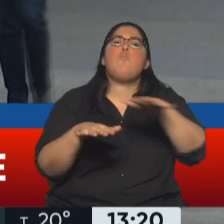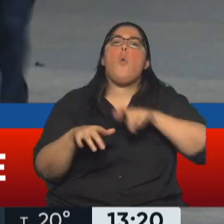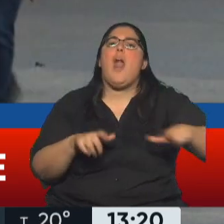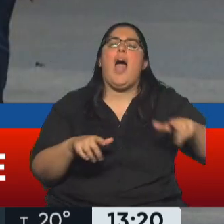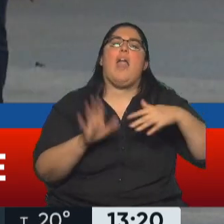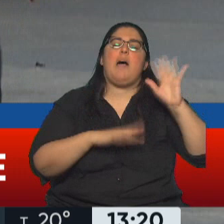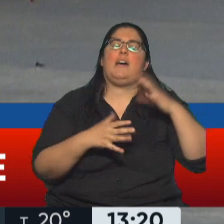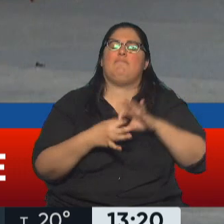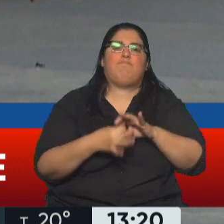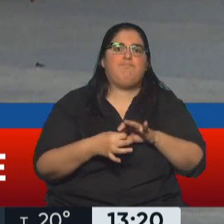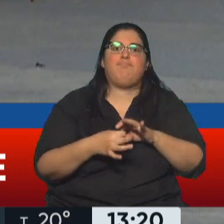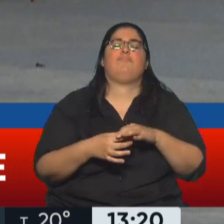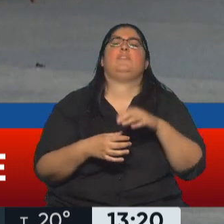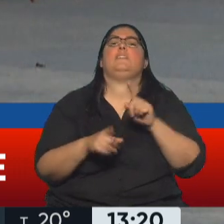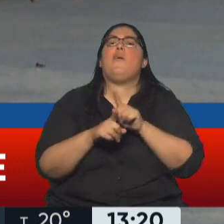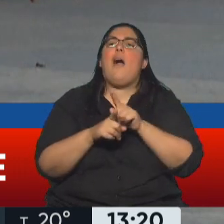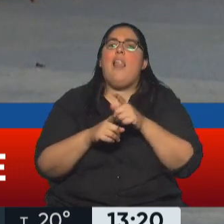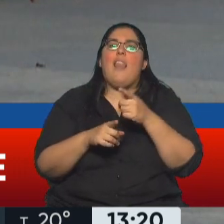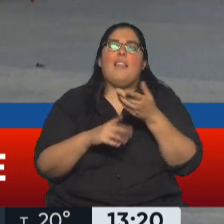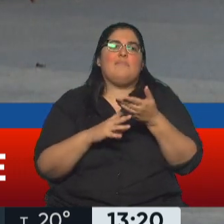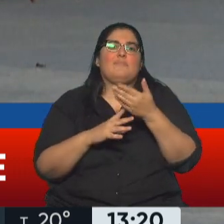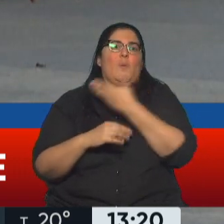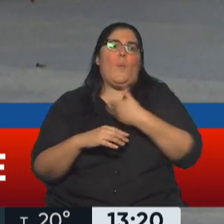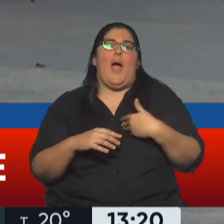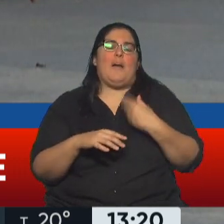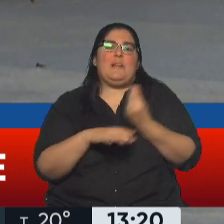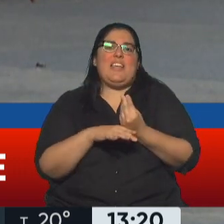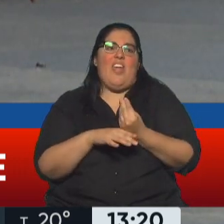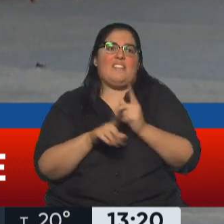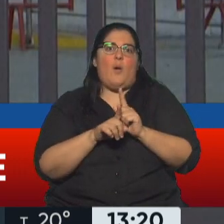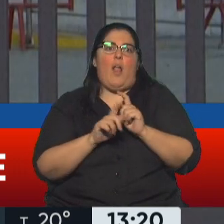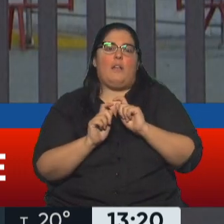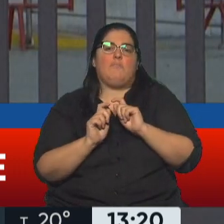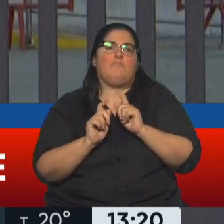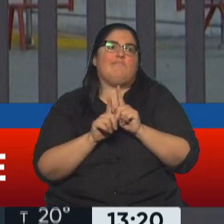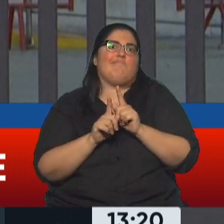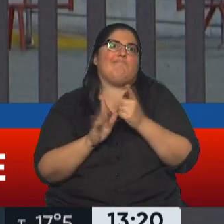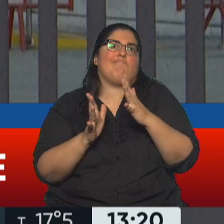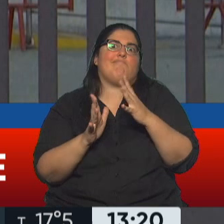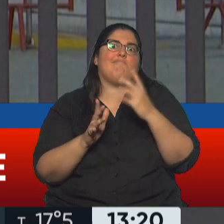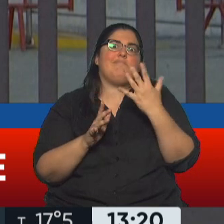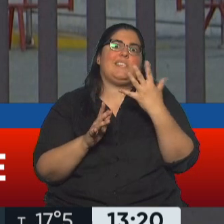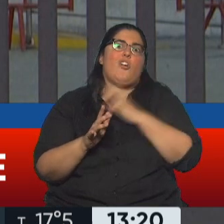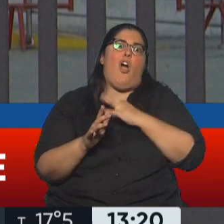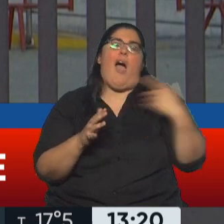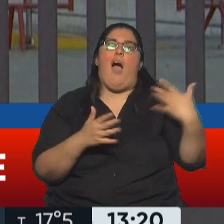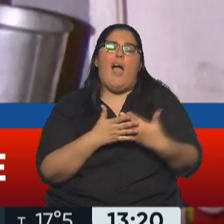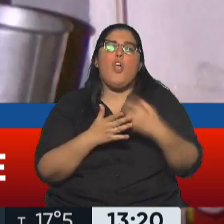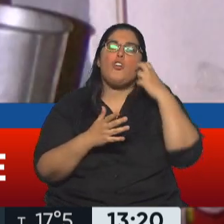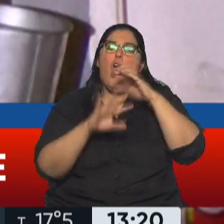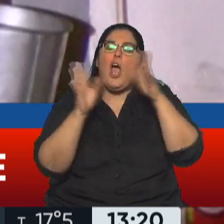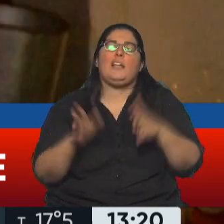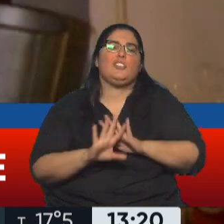una vocación de vacancia presidencial que la lleva en el ADN. Los congresos peruanos desde hace ya unos 5 años han aprendido